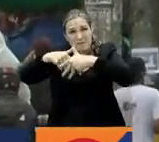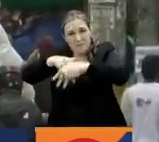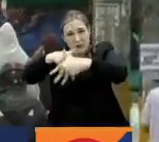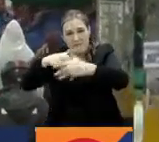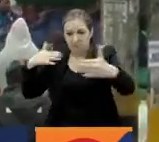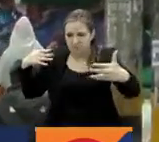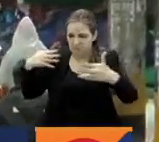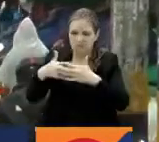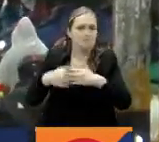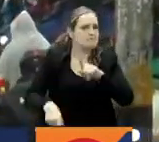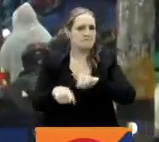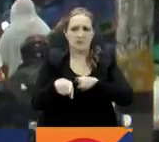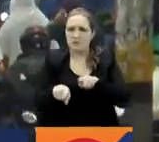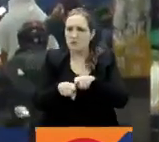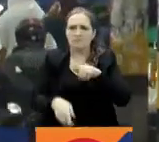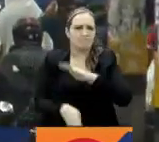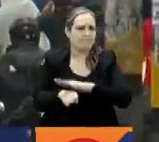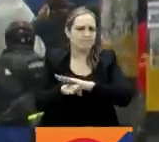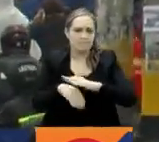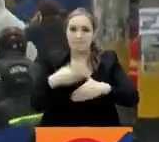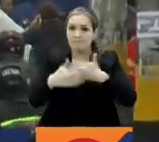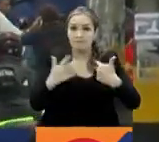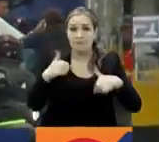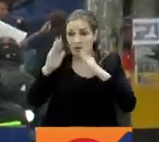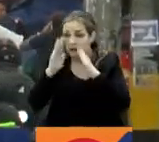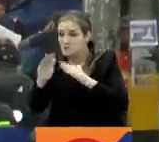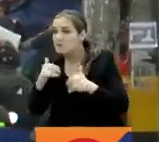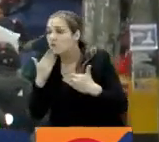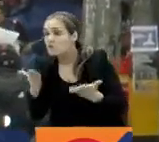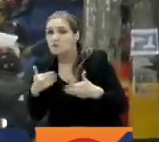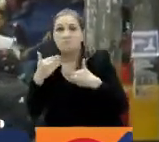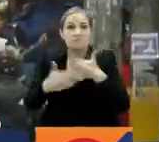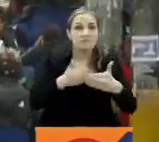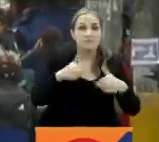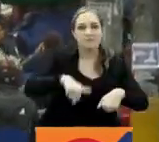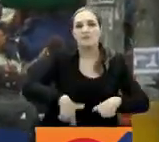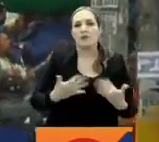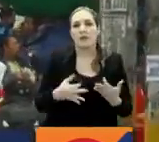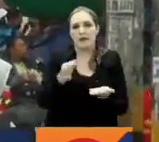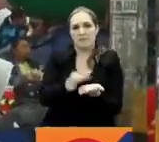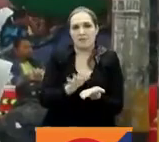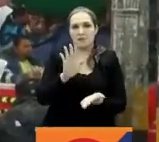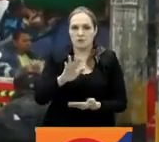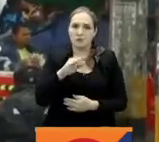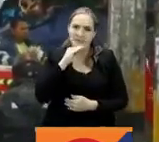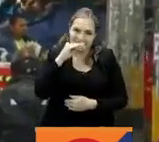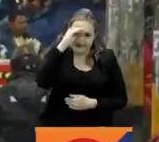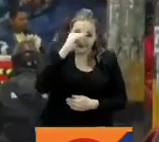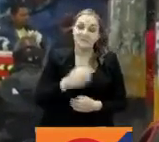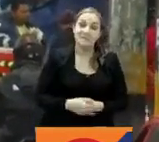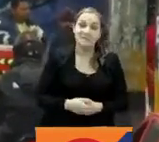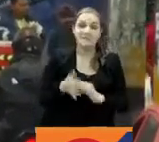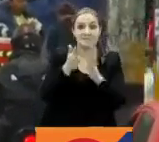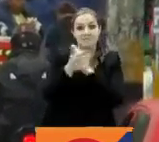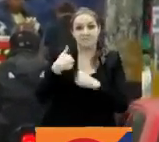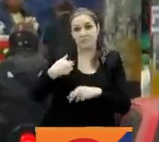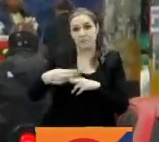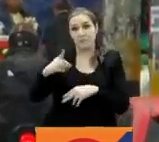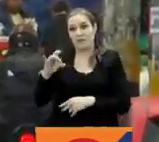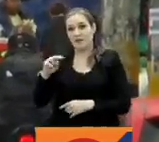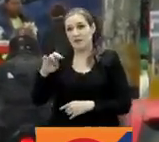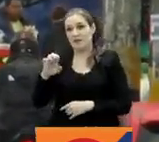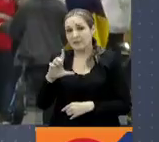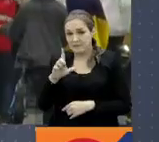año. Nosotros, por supuesto, seguiremos atentos al desarrollo de esta situación aquí en la capital antioqueña. Sigan ustedes con más. Daniel Cañas, RTVC